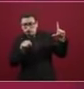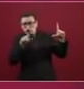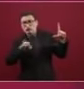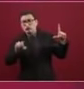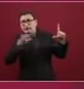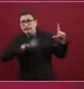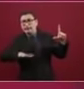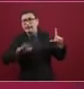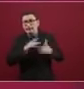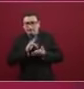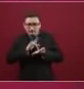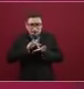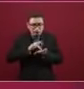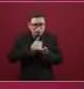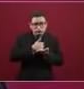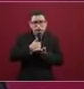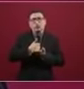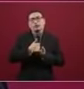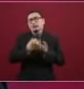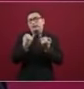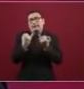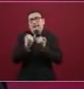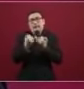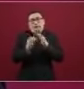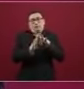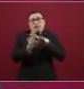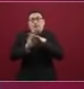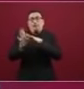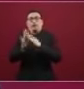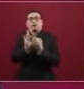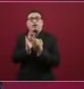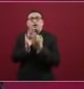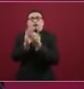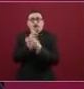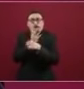se va a enfrentar el problema migratorio de fondo.